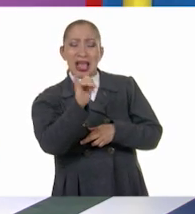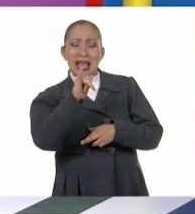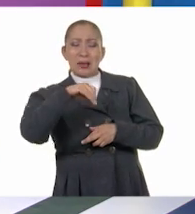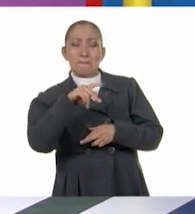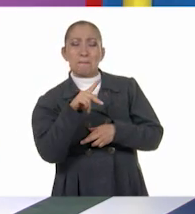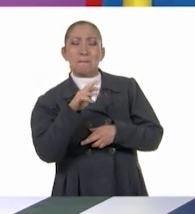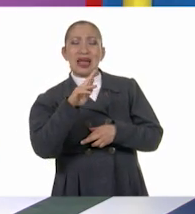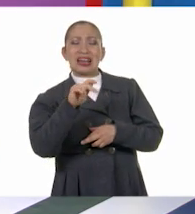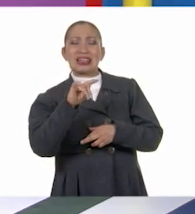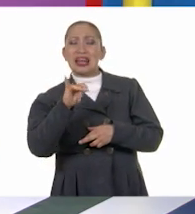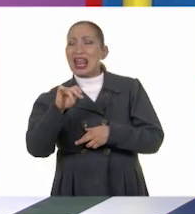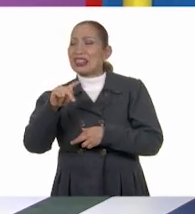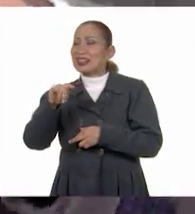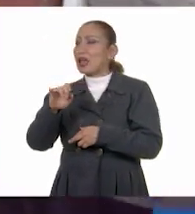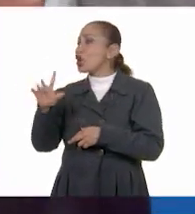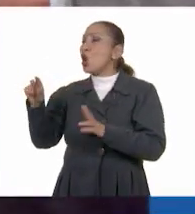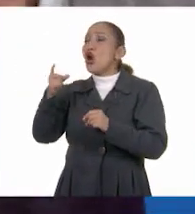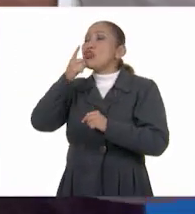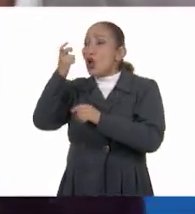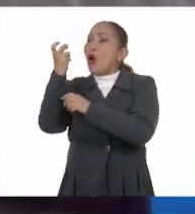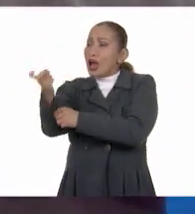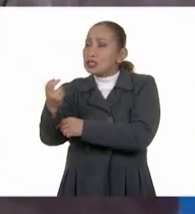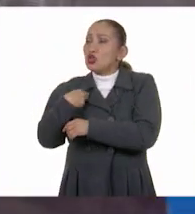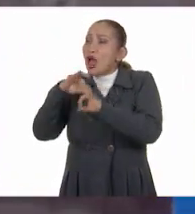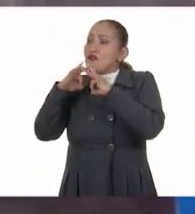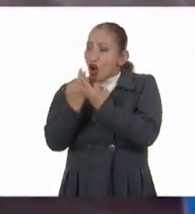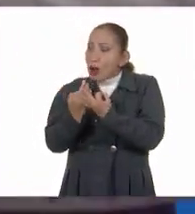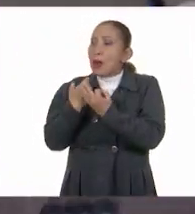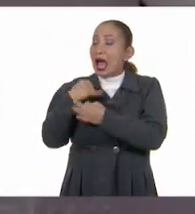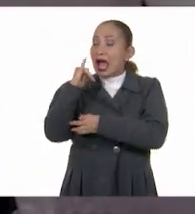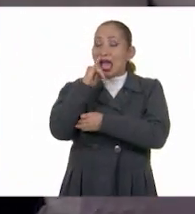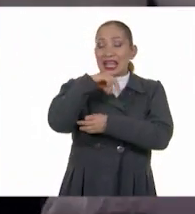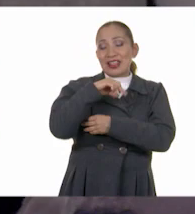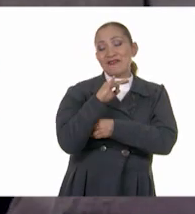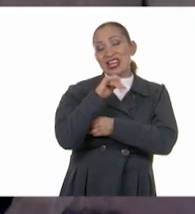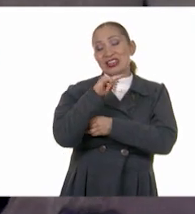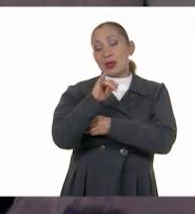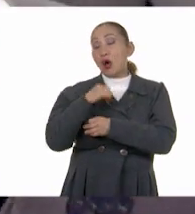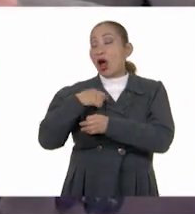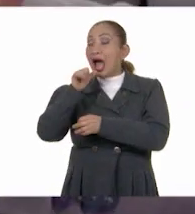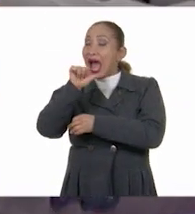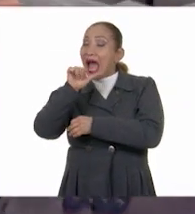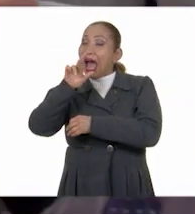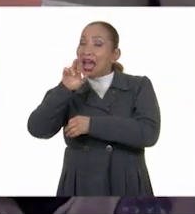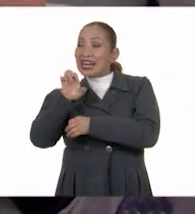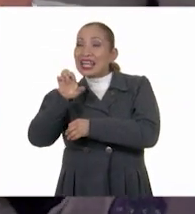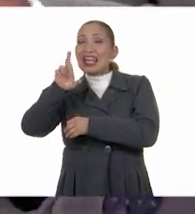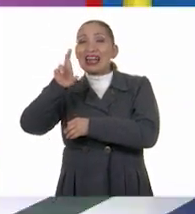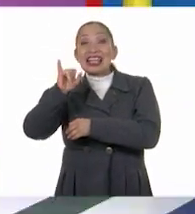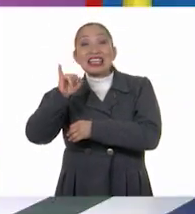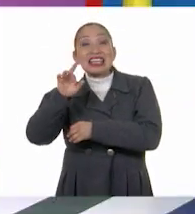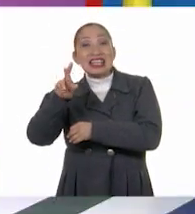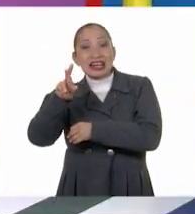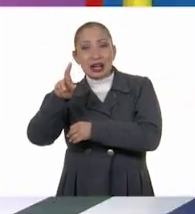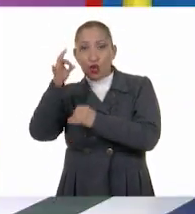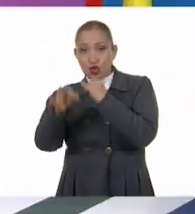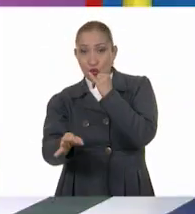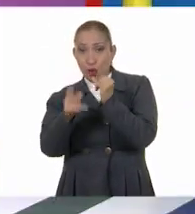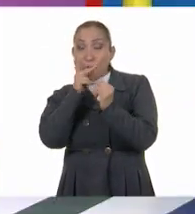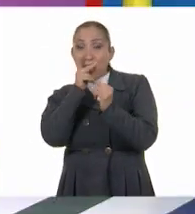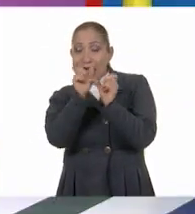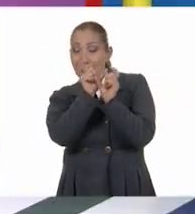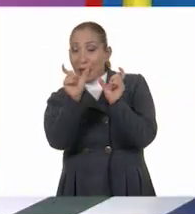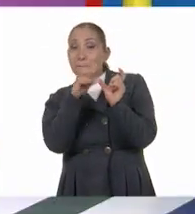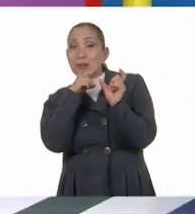No. Sí lo dijo. Dijo que una forma era en infinitivo con terminaciones en ar, er, ir. Y